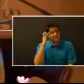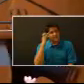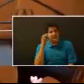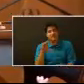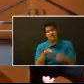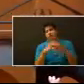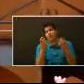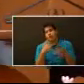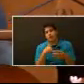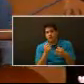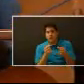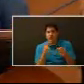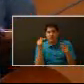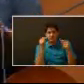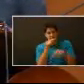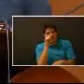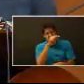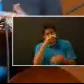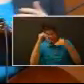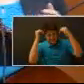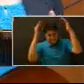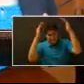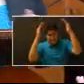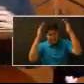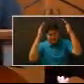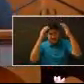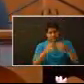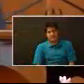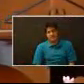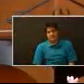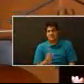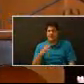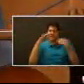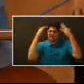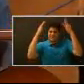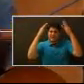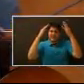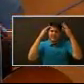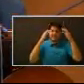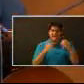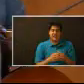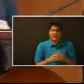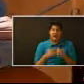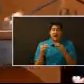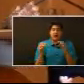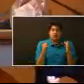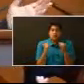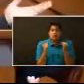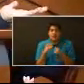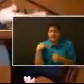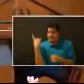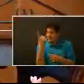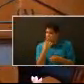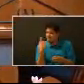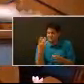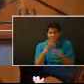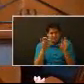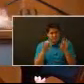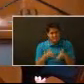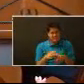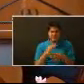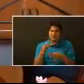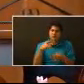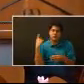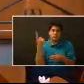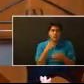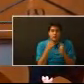este gigante? Como el pueblo, el gigante. Goliat estaba amedrentando y asustando al pueblo. Y entonces todos tenían miedo, nadie